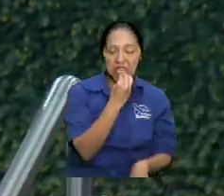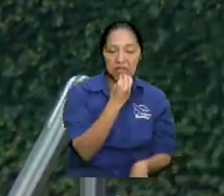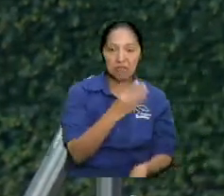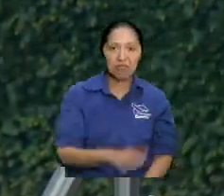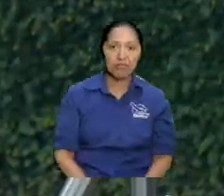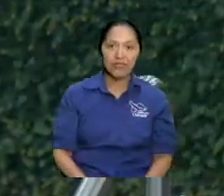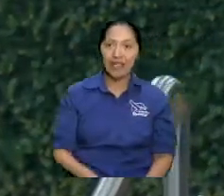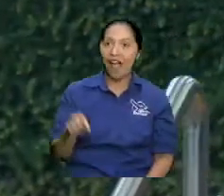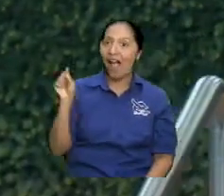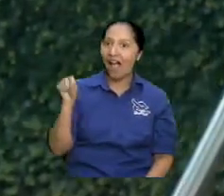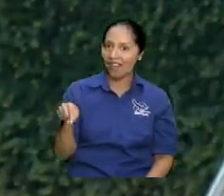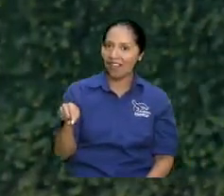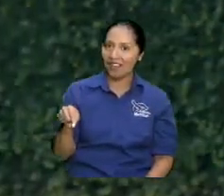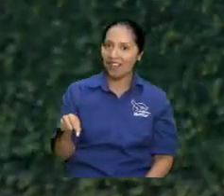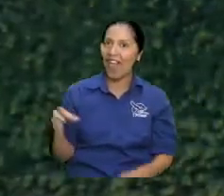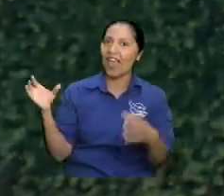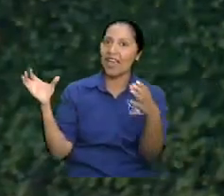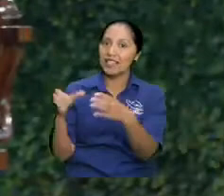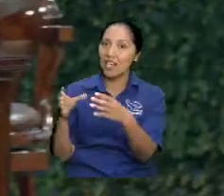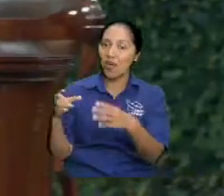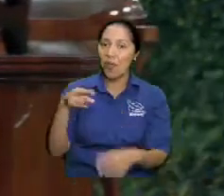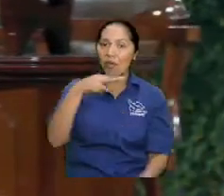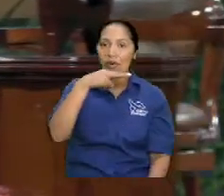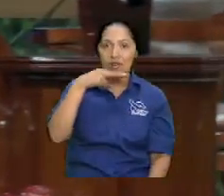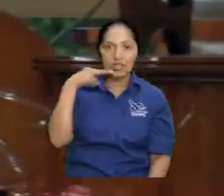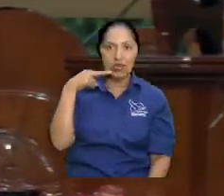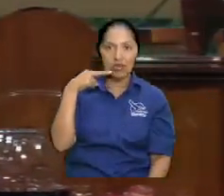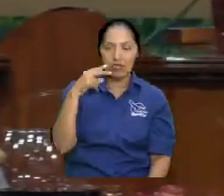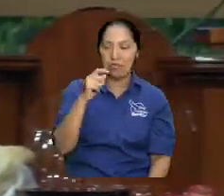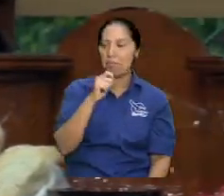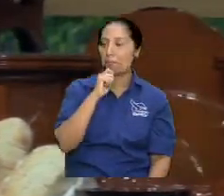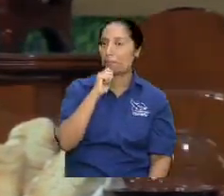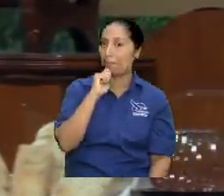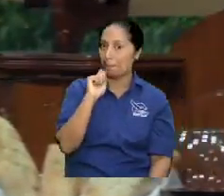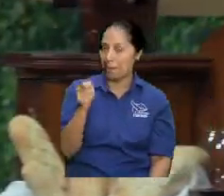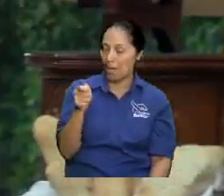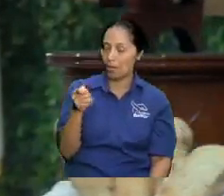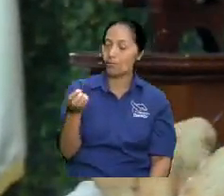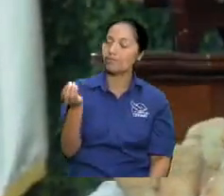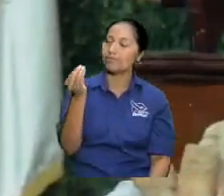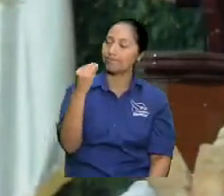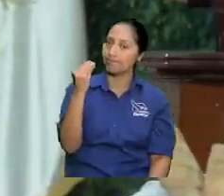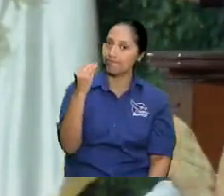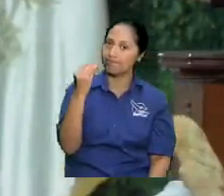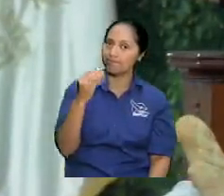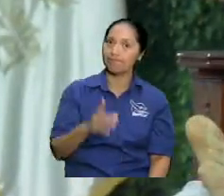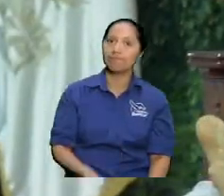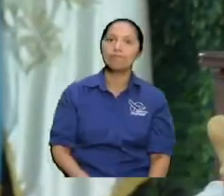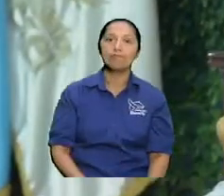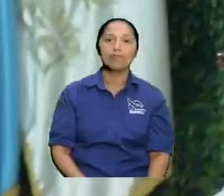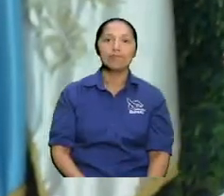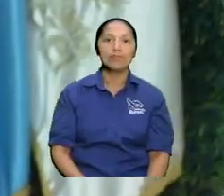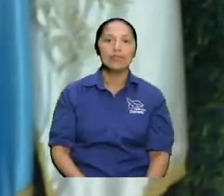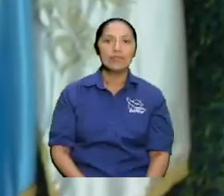Porque no estén segmentados. Tarjetas de crédito.